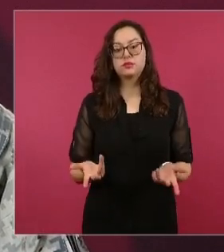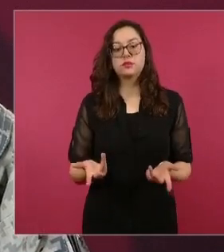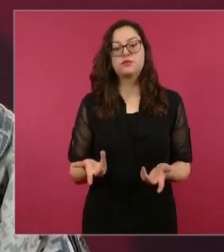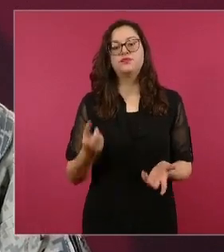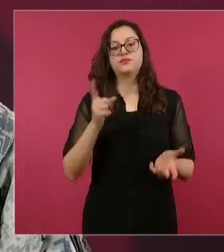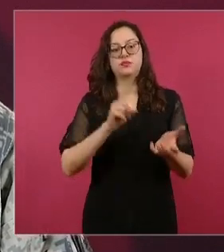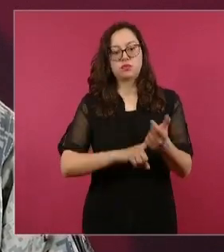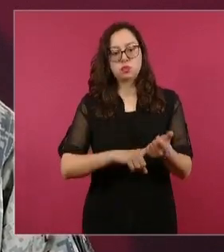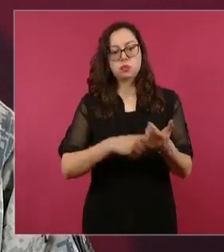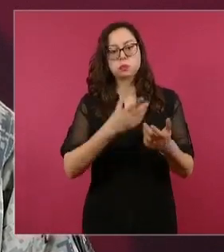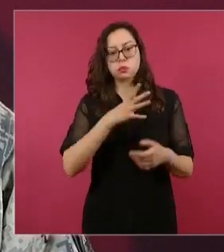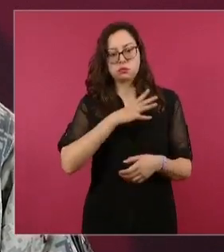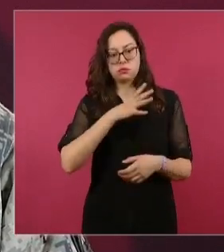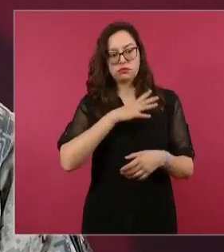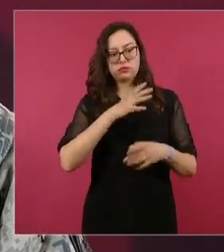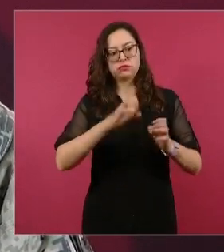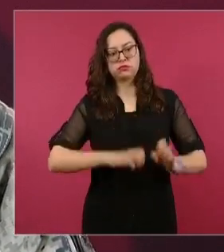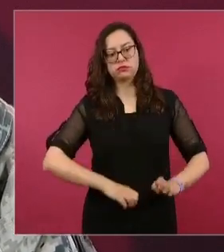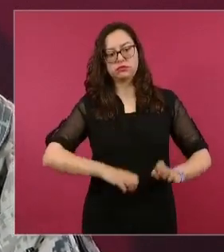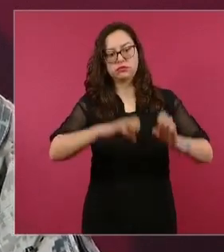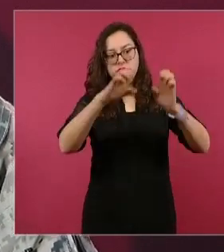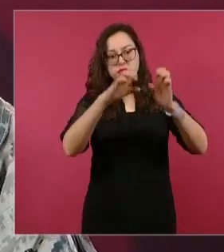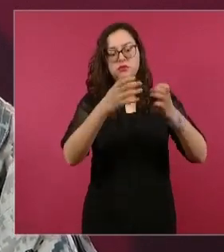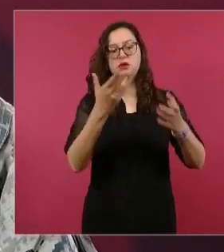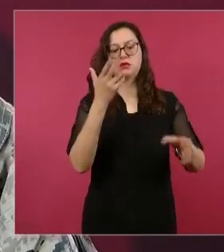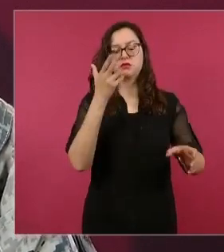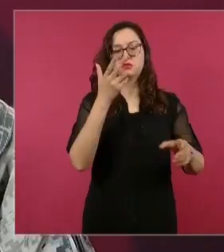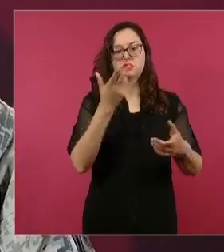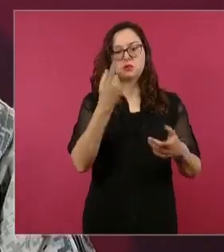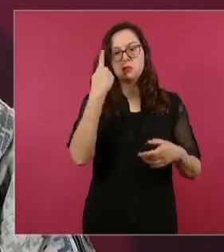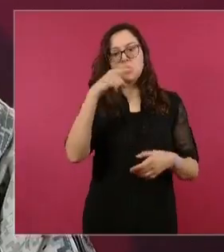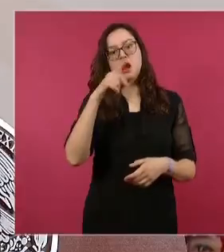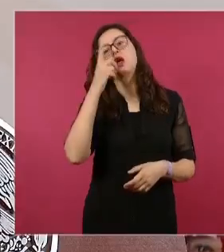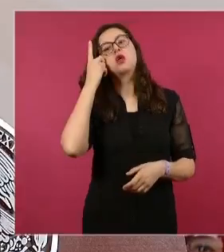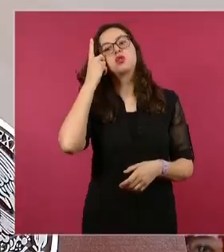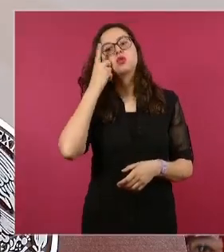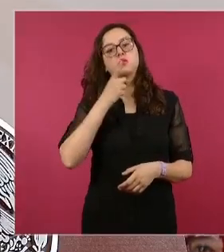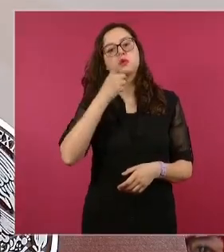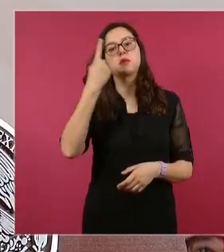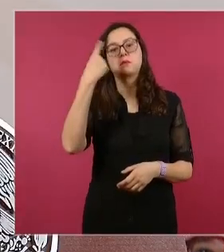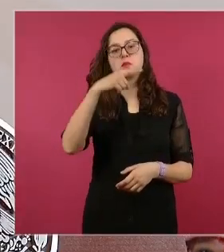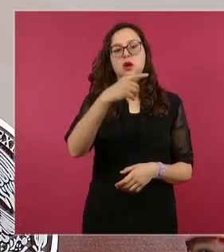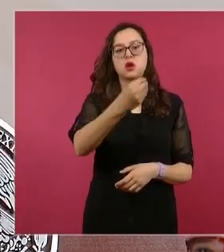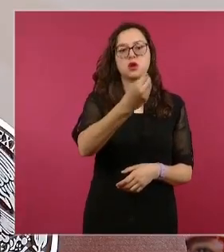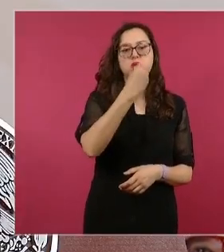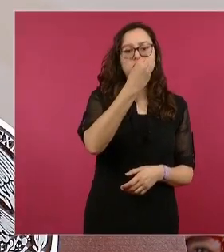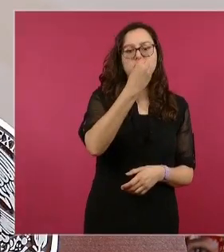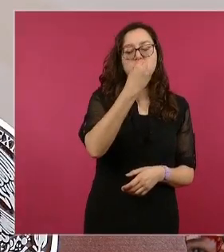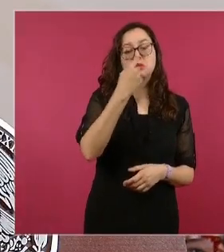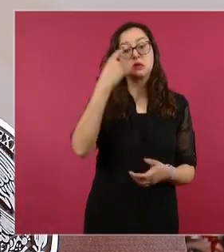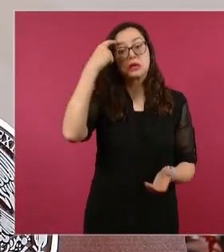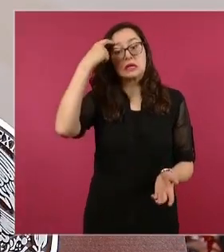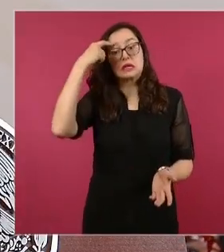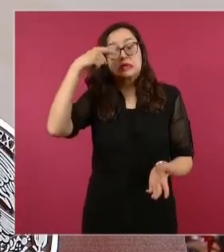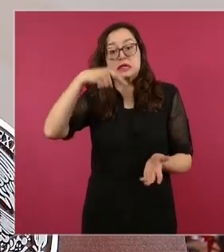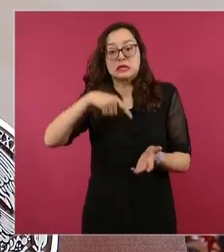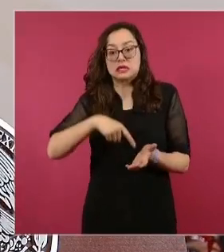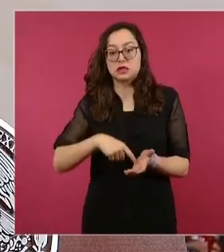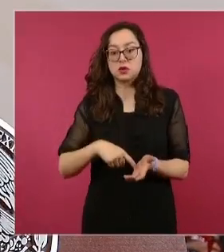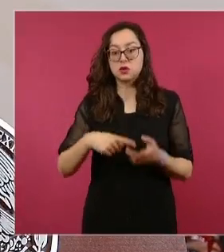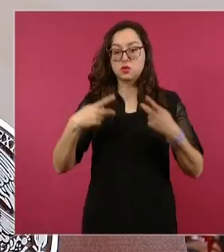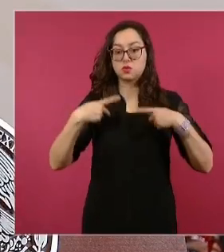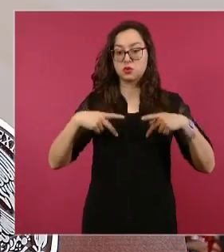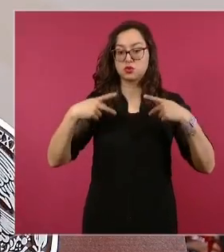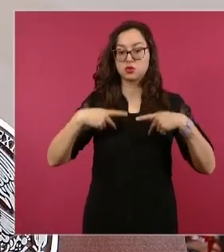les proporciona el alojamiento y la alimentación. En este caso, yo creo que los que se quejan sobre este particular son quienes